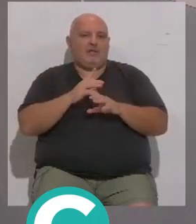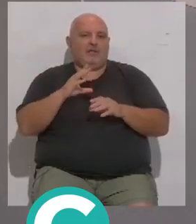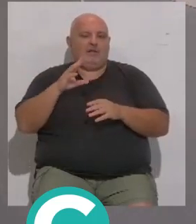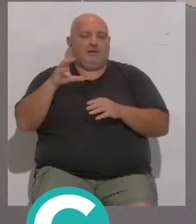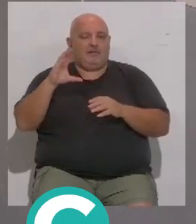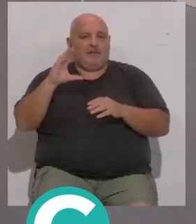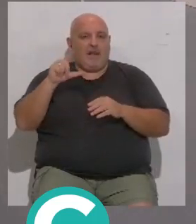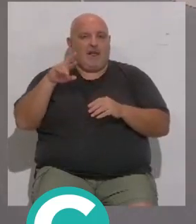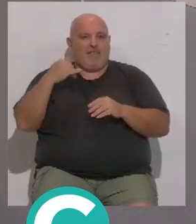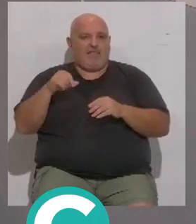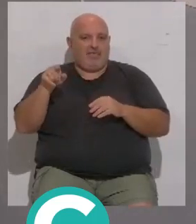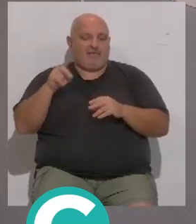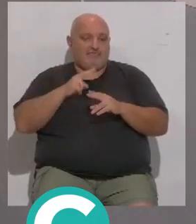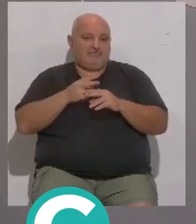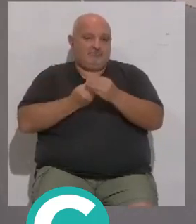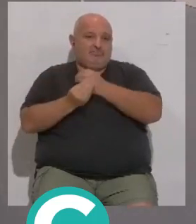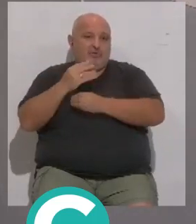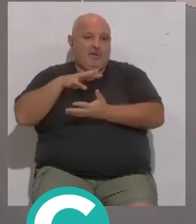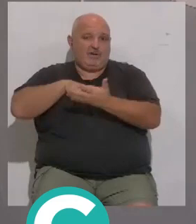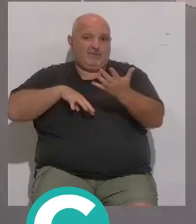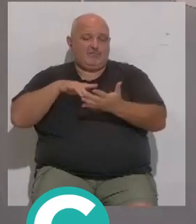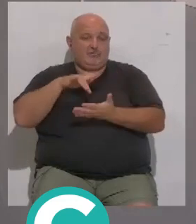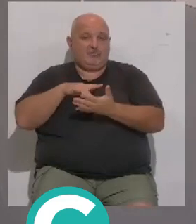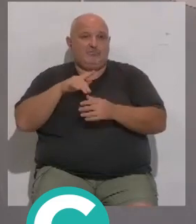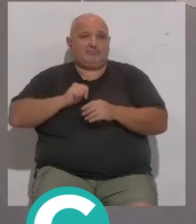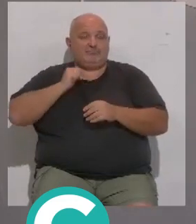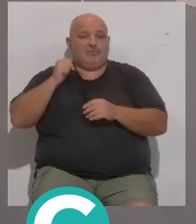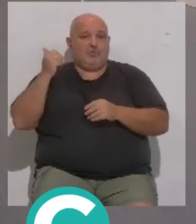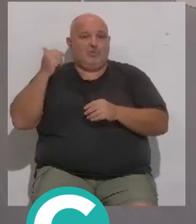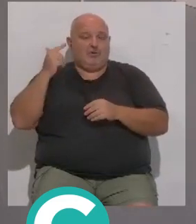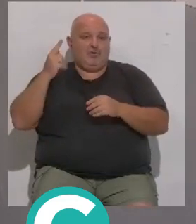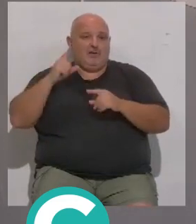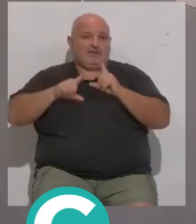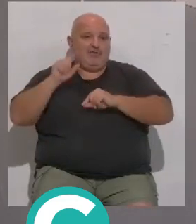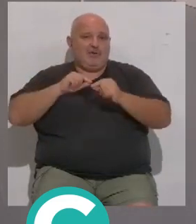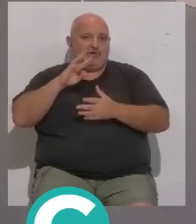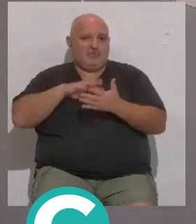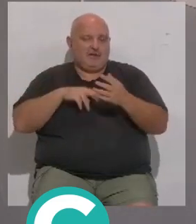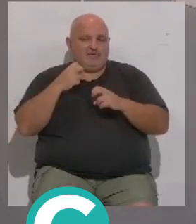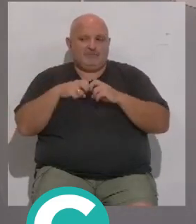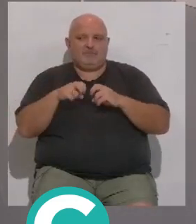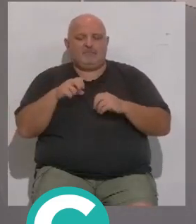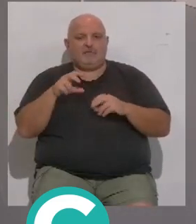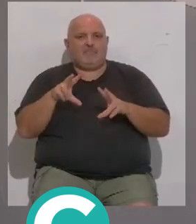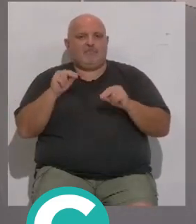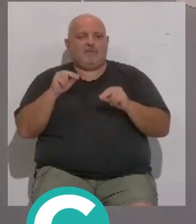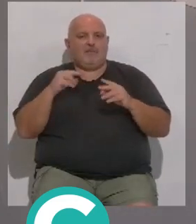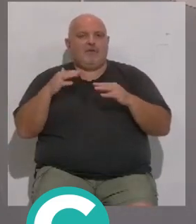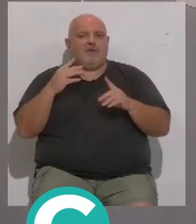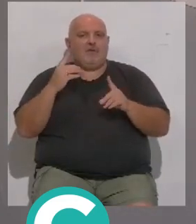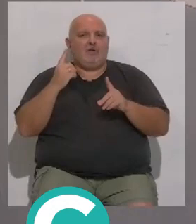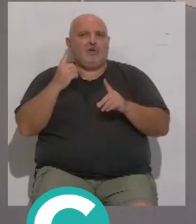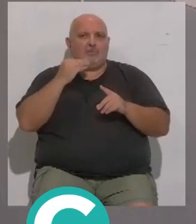catalán, ya que también se lesionó jugando con la selección catalana, una vez finalizado el partido, con